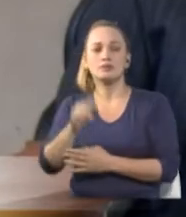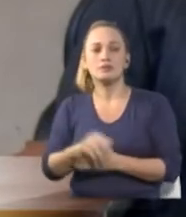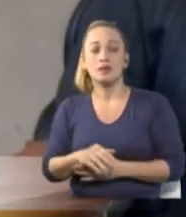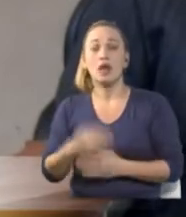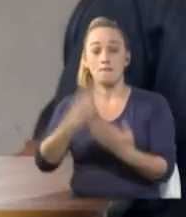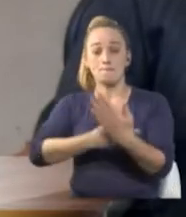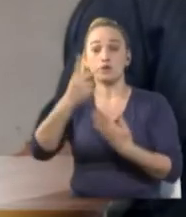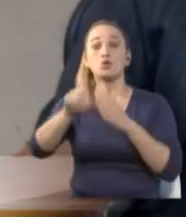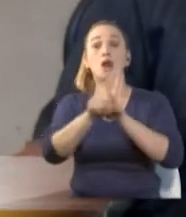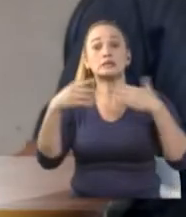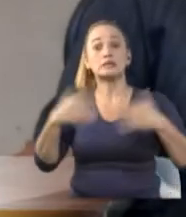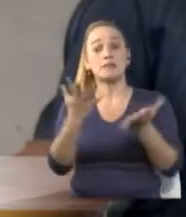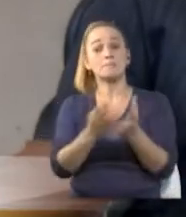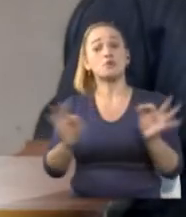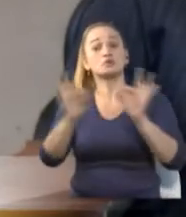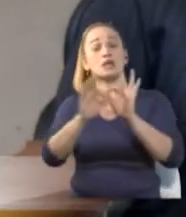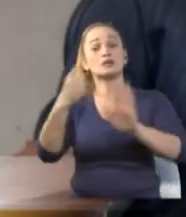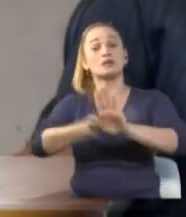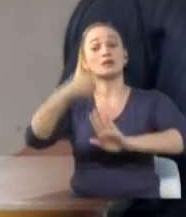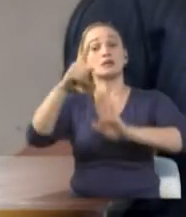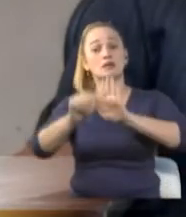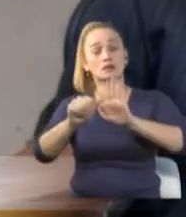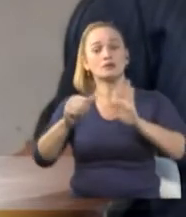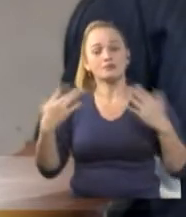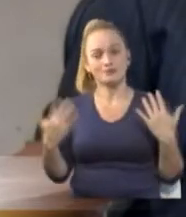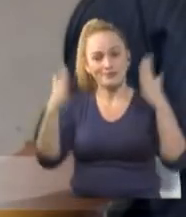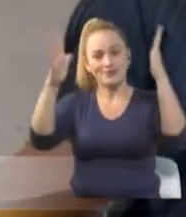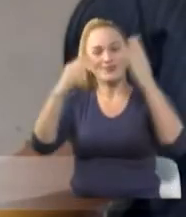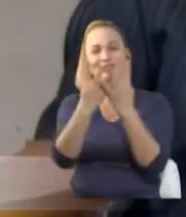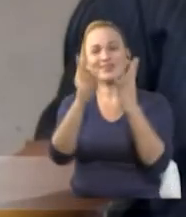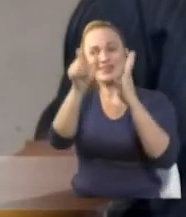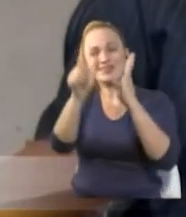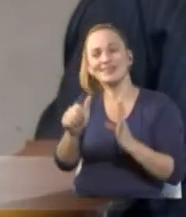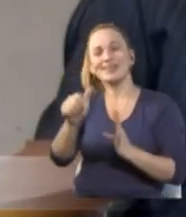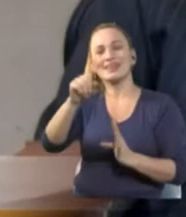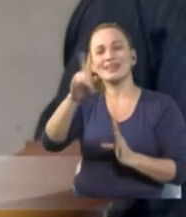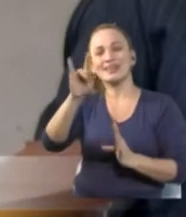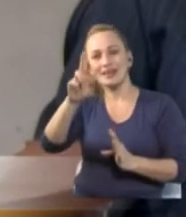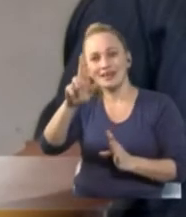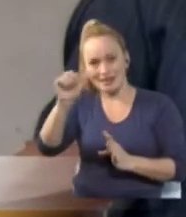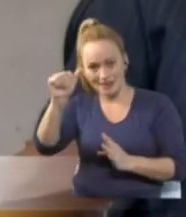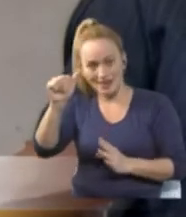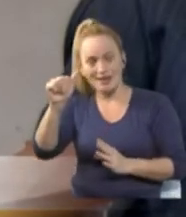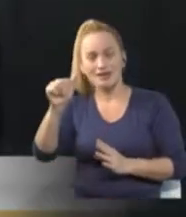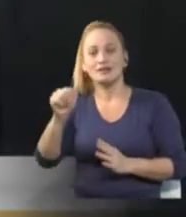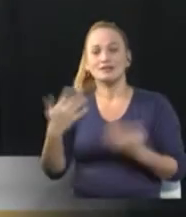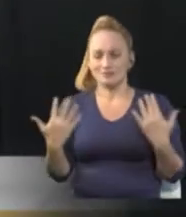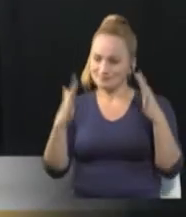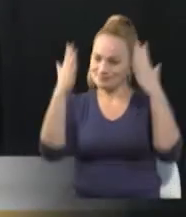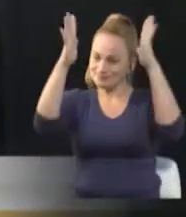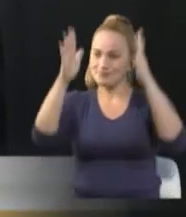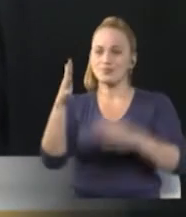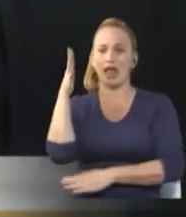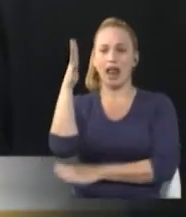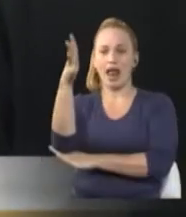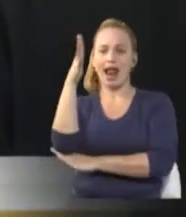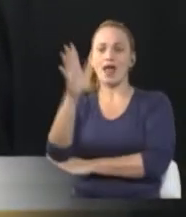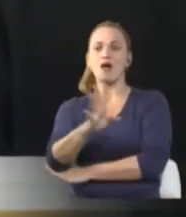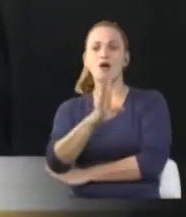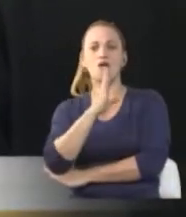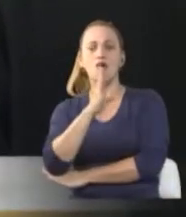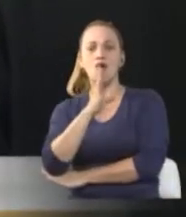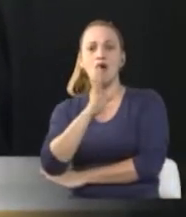Este proyecto es muy importante, señora Presidente. Yo quiero felicitar a la senadora María Rosario Guerra y quiero felicitar a la ponente por la